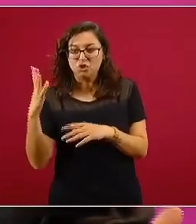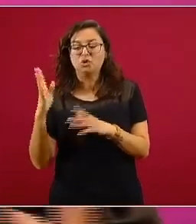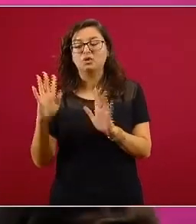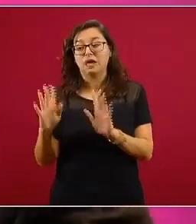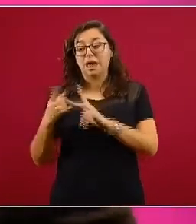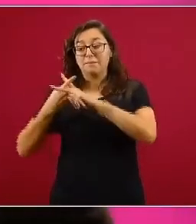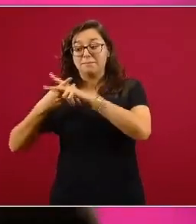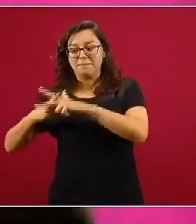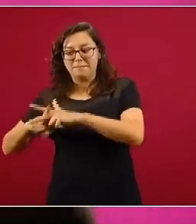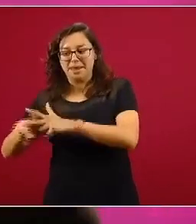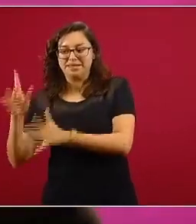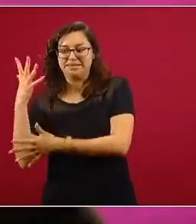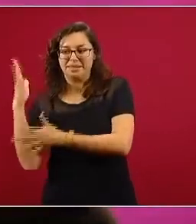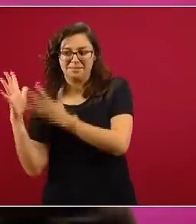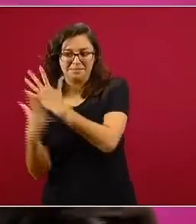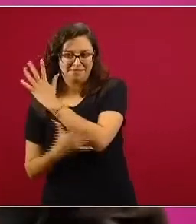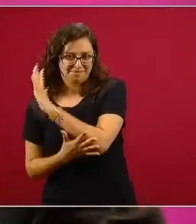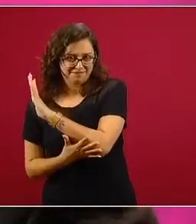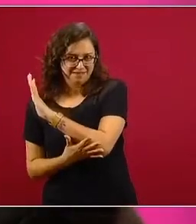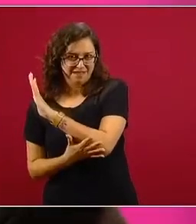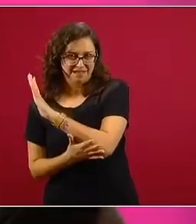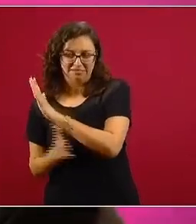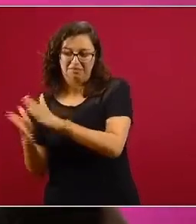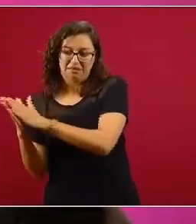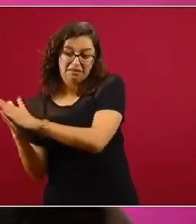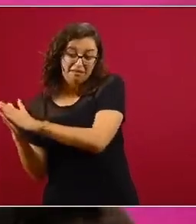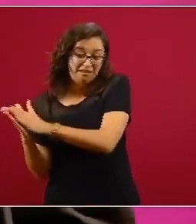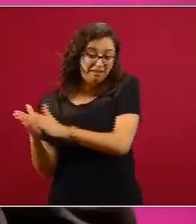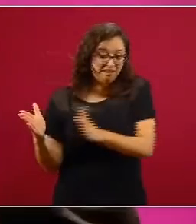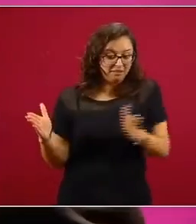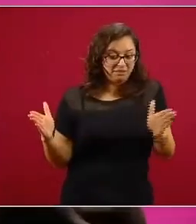primavera, el periodo frío del año